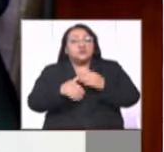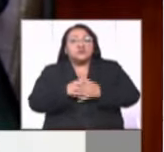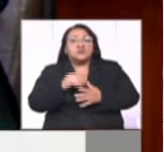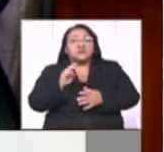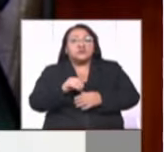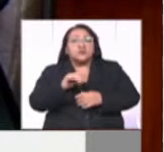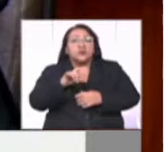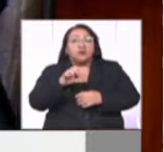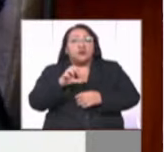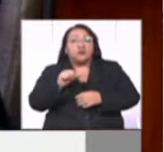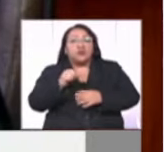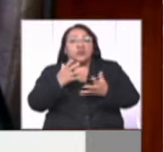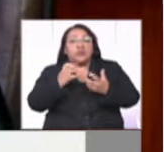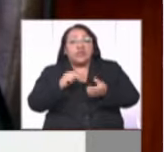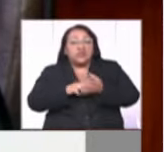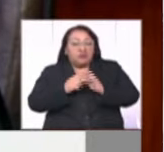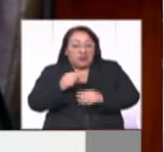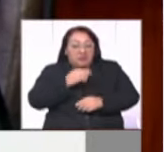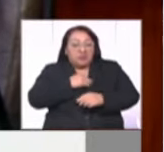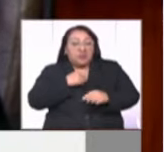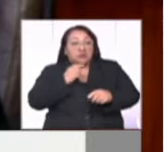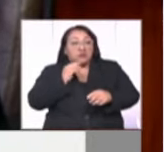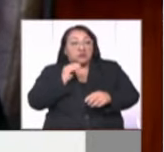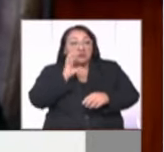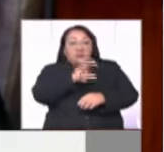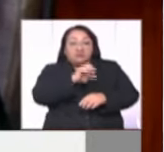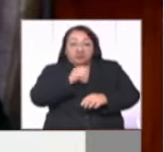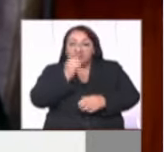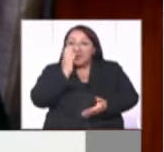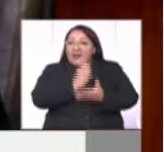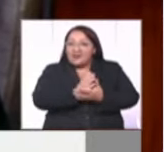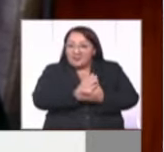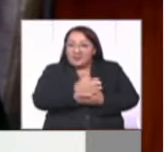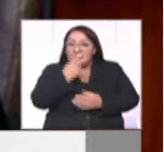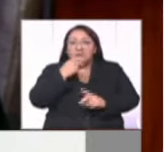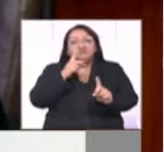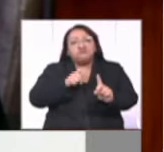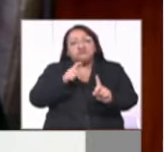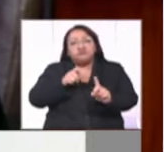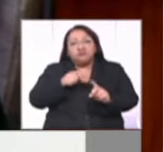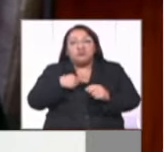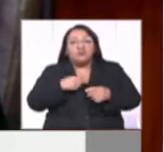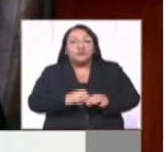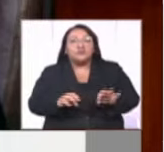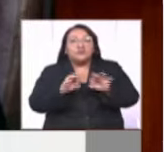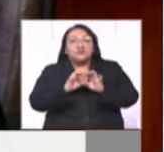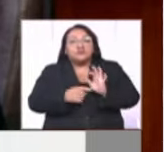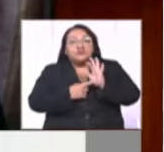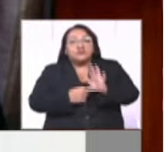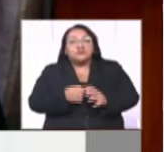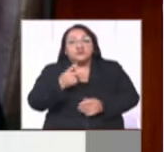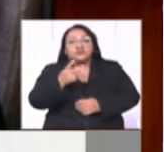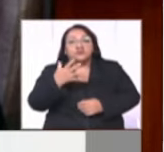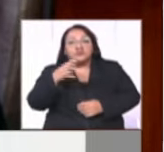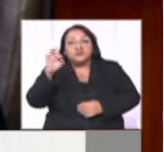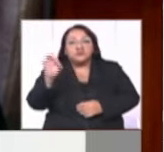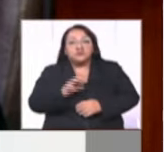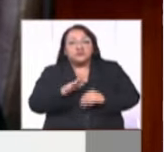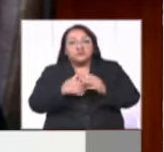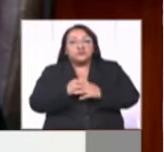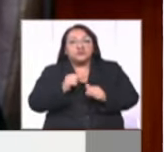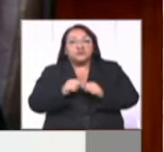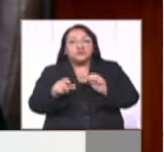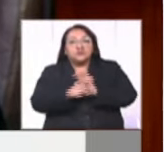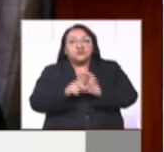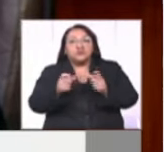censura contra el Consejo de Ministros o contra cualquiera de los ministros debe ser presentada por no menos del 25% del número legal